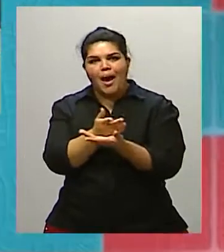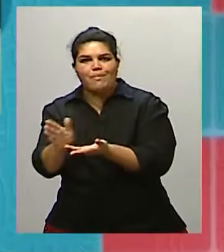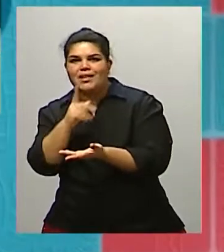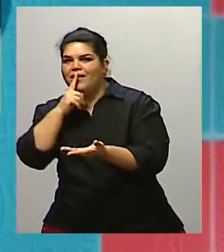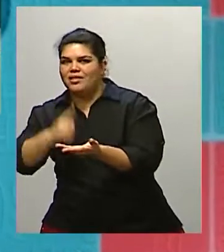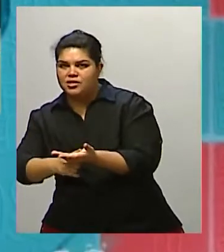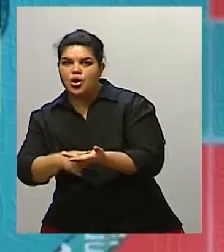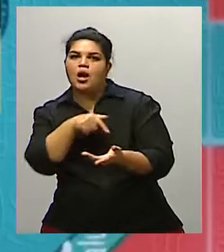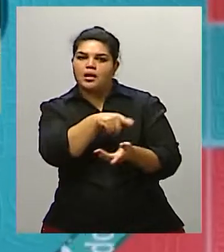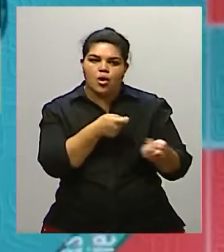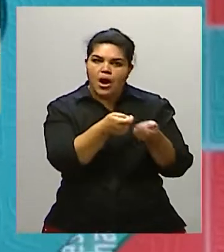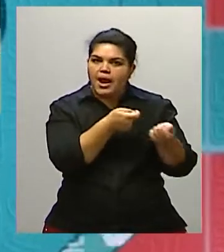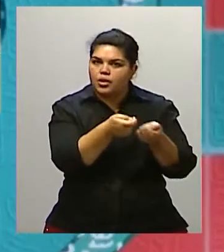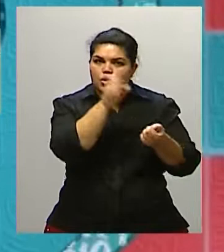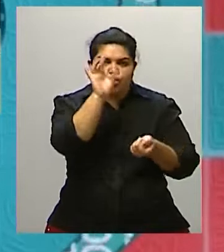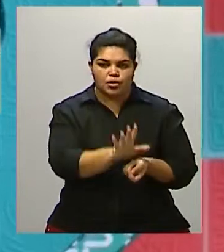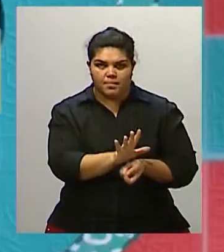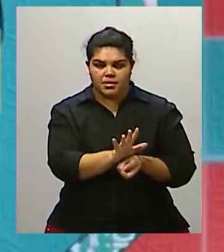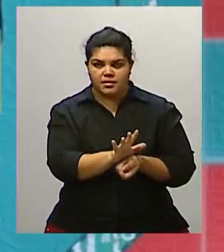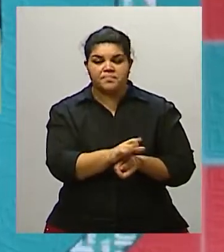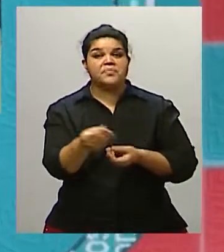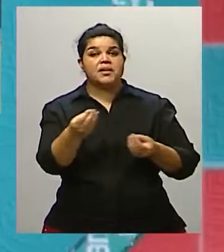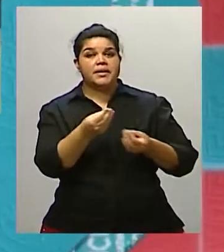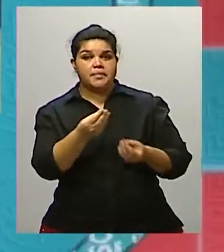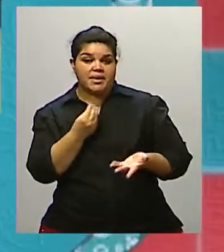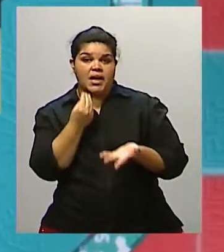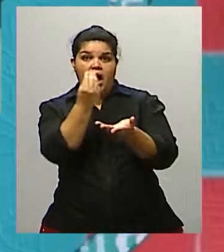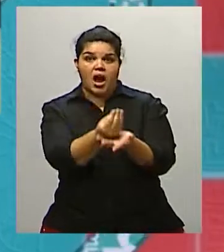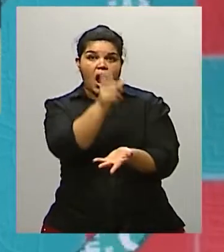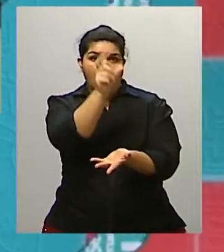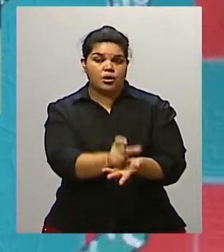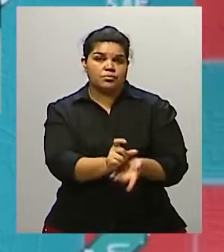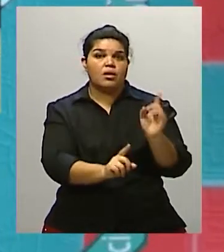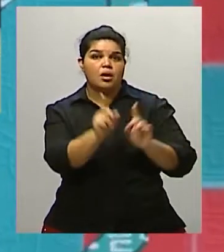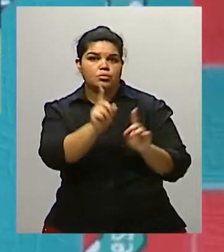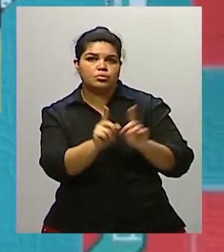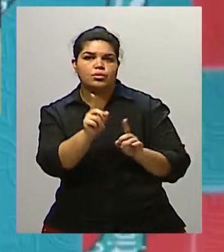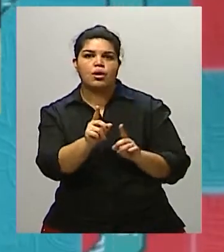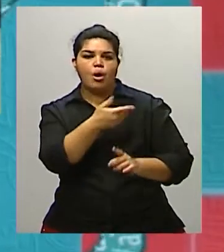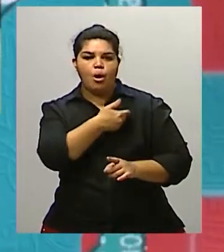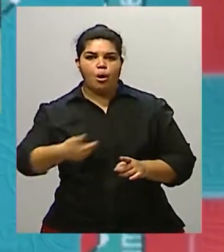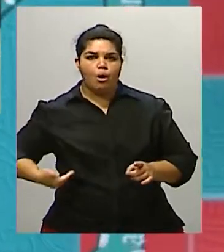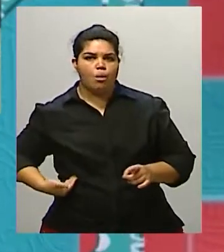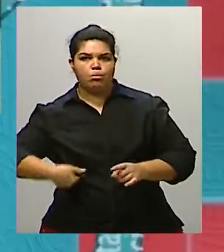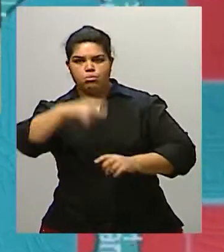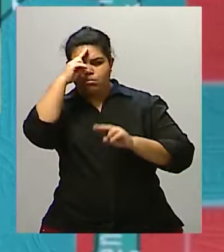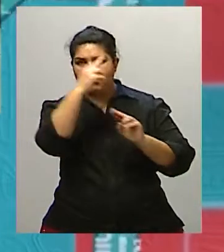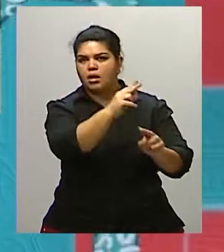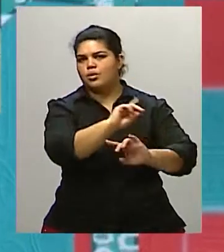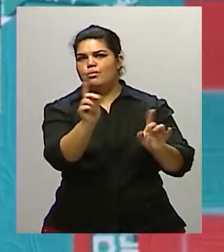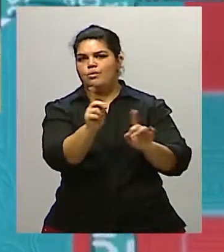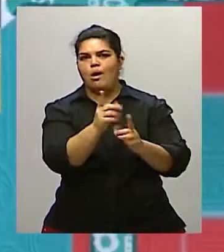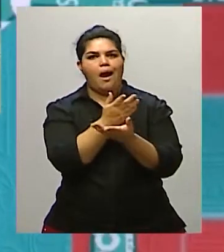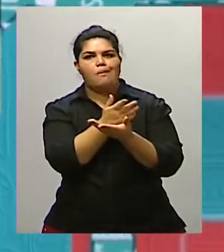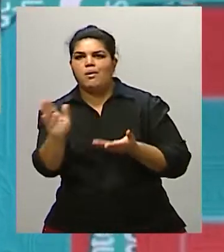estados. Actores que no responden a ninguna lógica estatal. Por ejemplo, una empresa